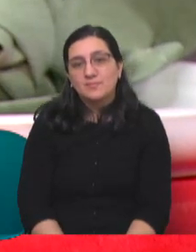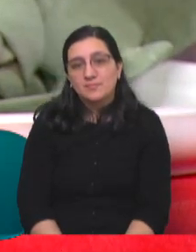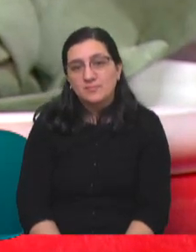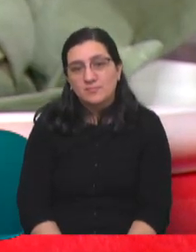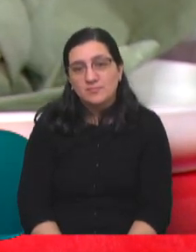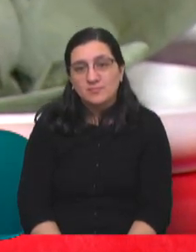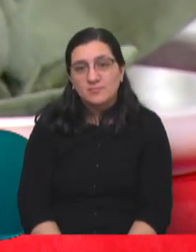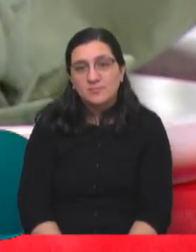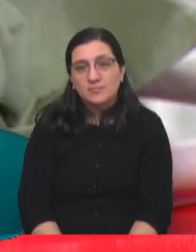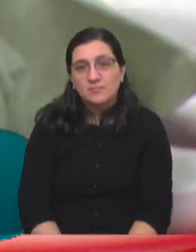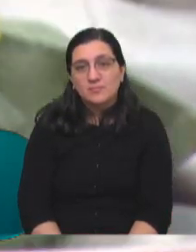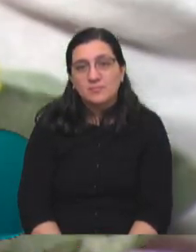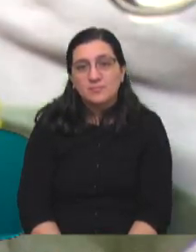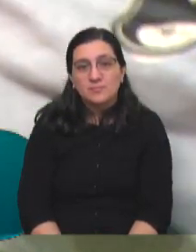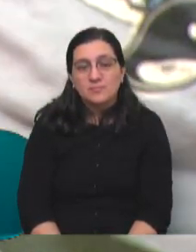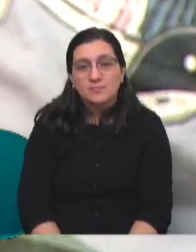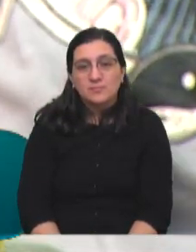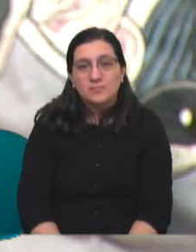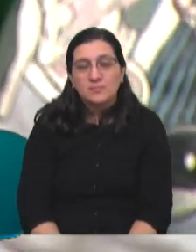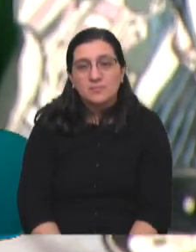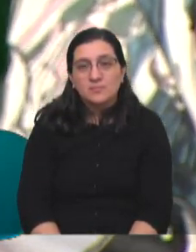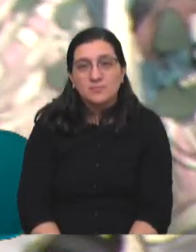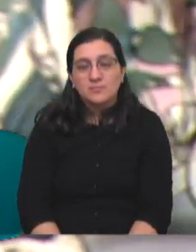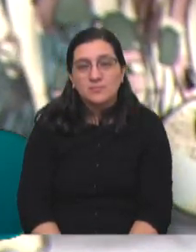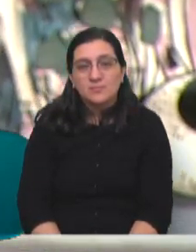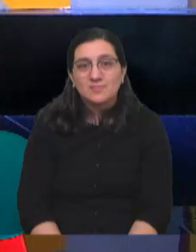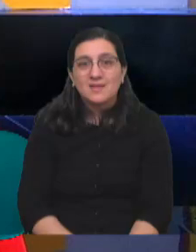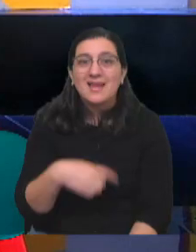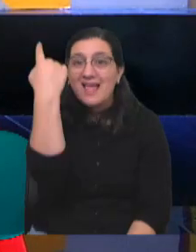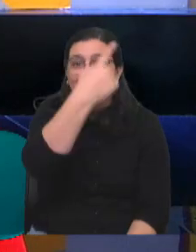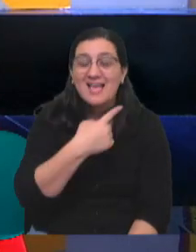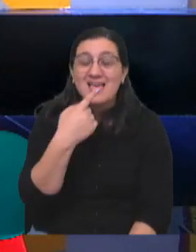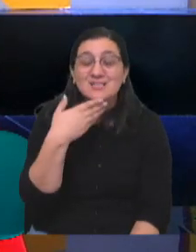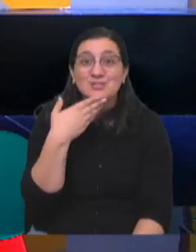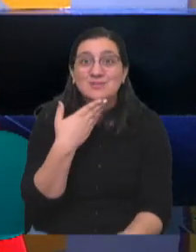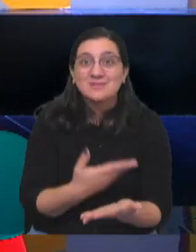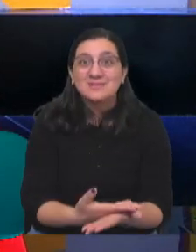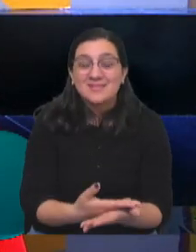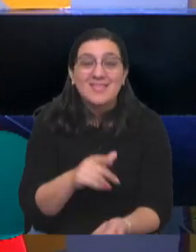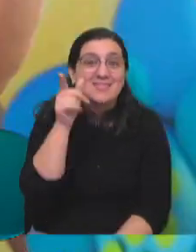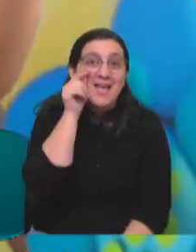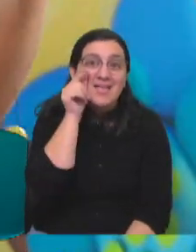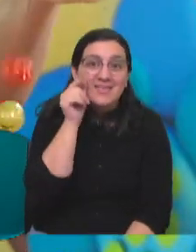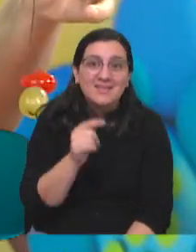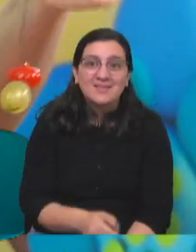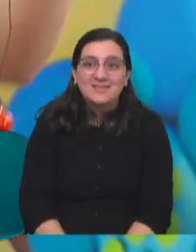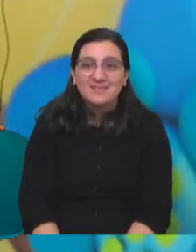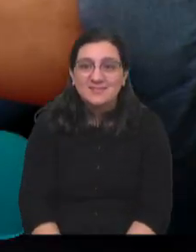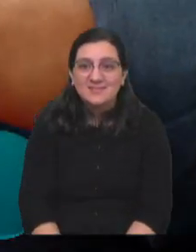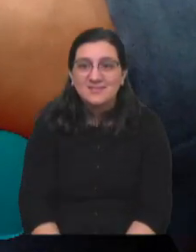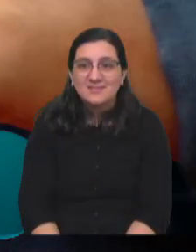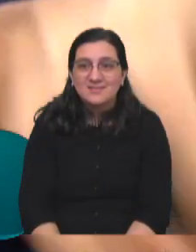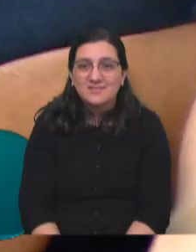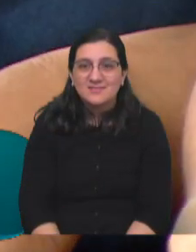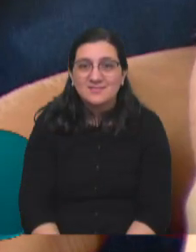un poquito. Voy a jugar un poquito con colores. Uno y uno. Sí. Ay, la cara de Tania de sorpresa. No, no, sí, la creatividad. Es la creatividad. No, estoy haciendo cuenta